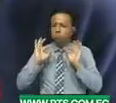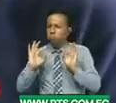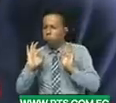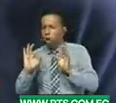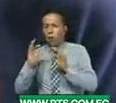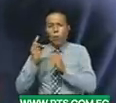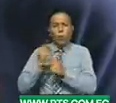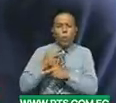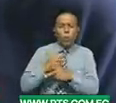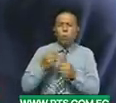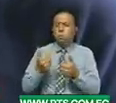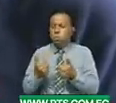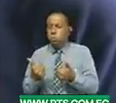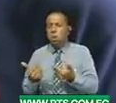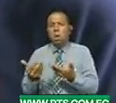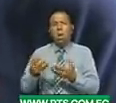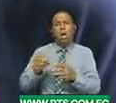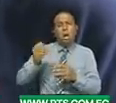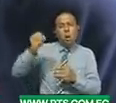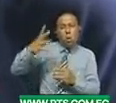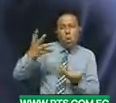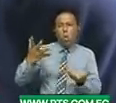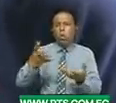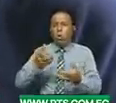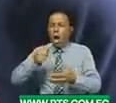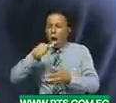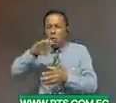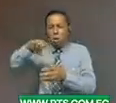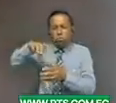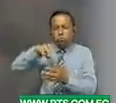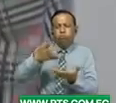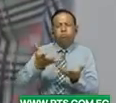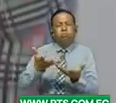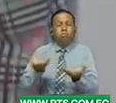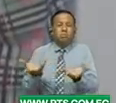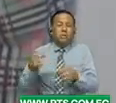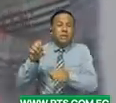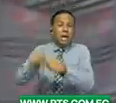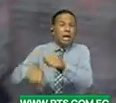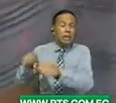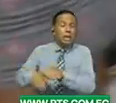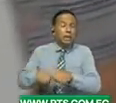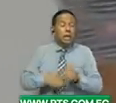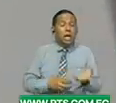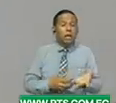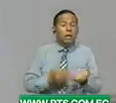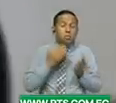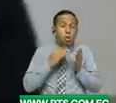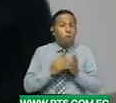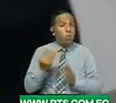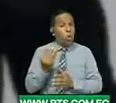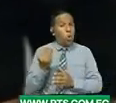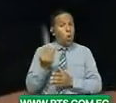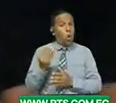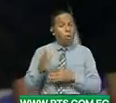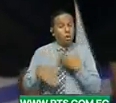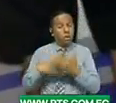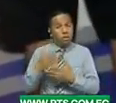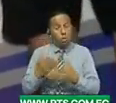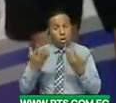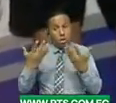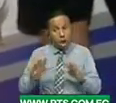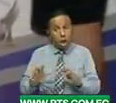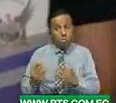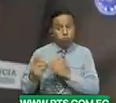luminarias, las tuberías, el tema de alcantarillado. Y si tras cumplir las sanciones vuelven a los fueros de